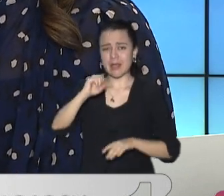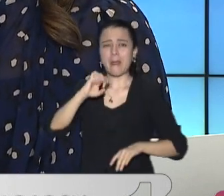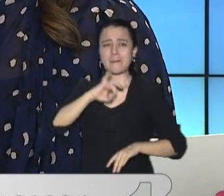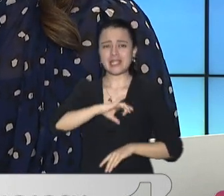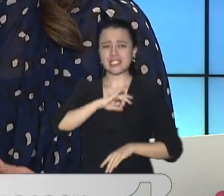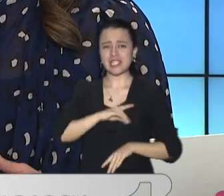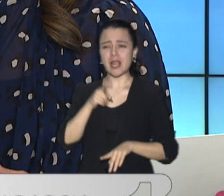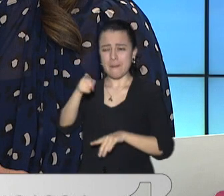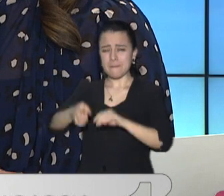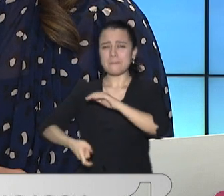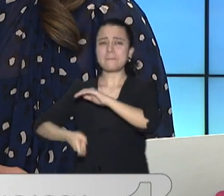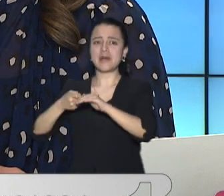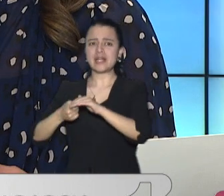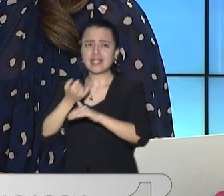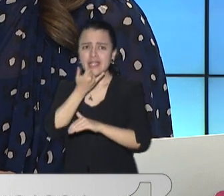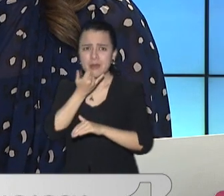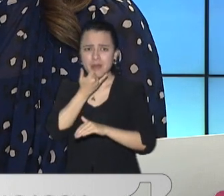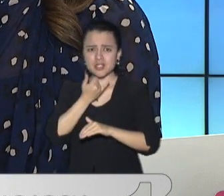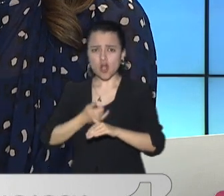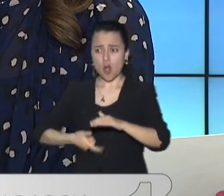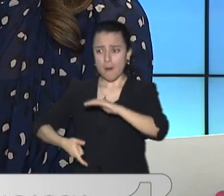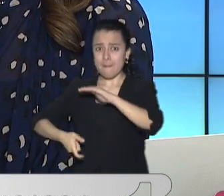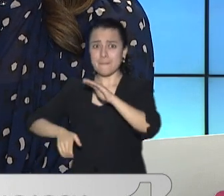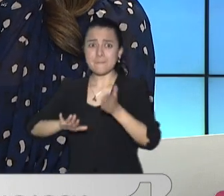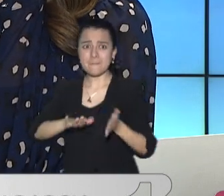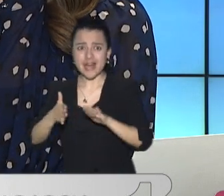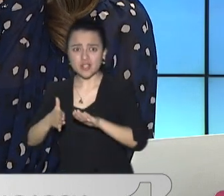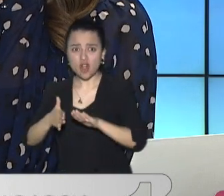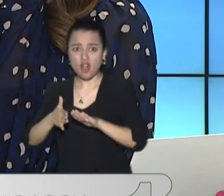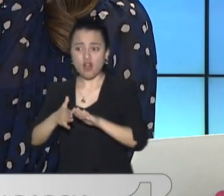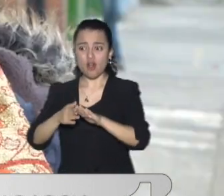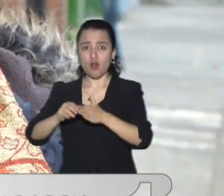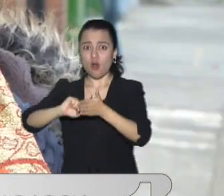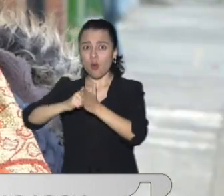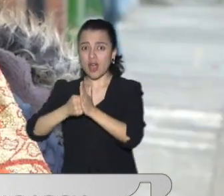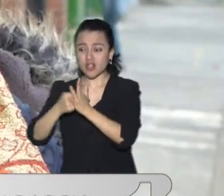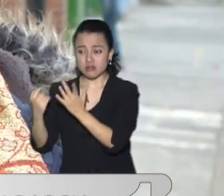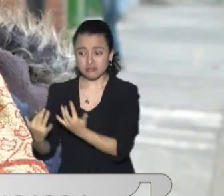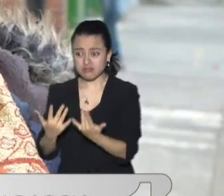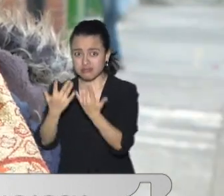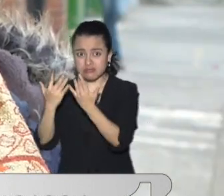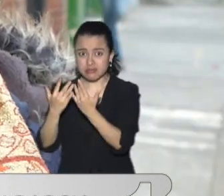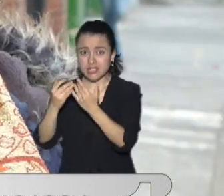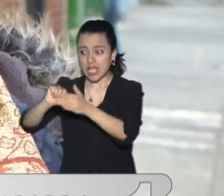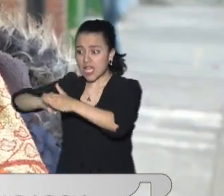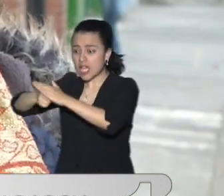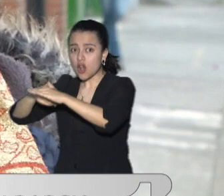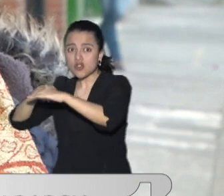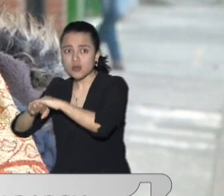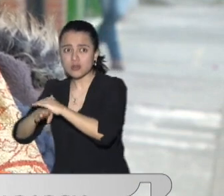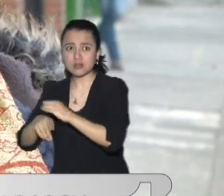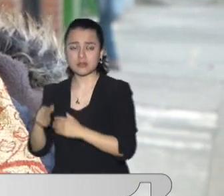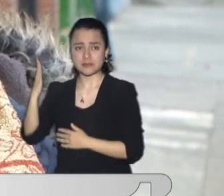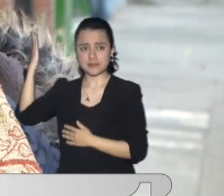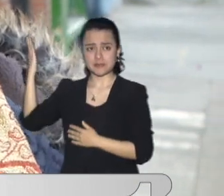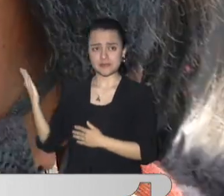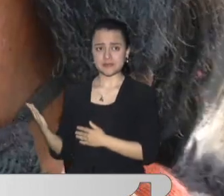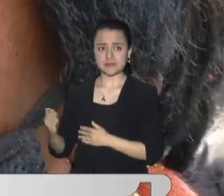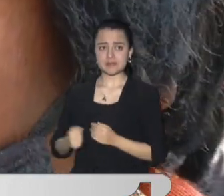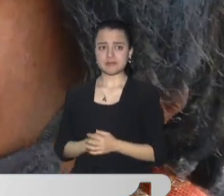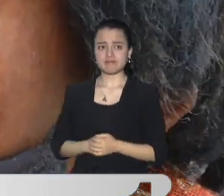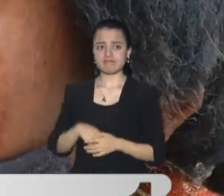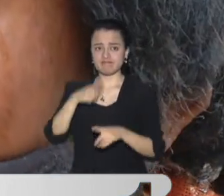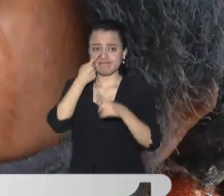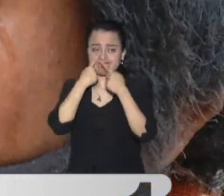sentimental de la víctima la quemó y ocultó su cuerpo durante 3 días. Siquiera por última vez veo a mi hija, así está el cuerpo.